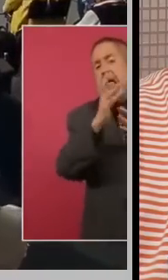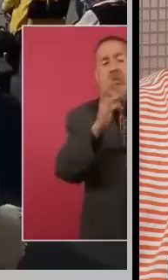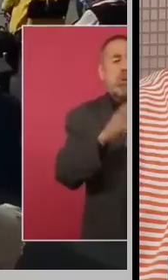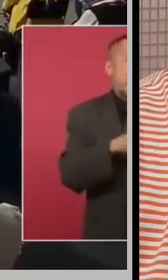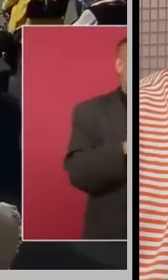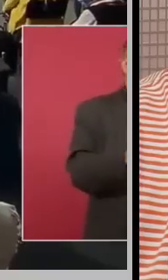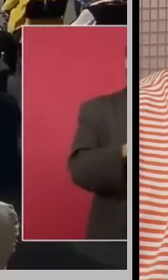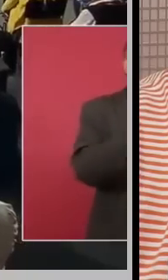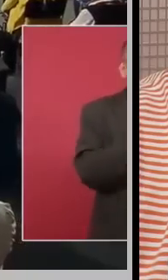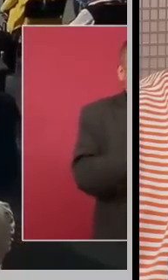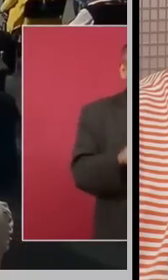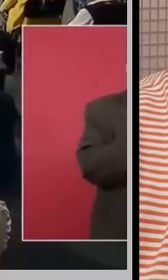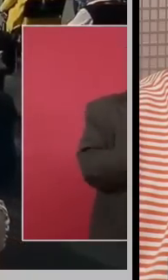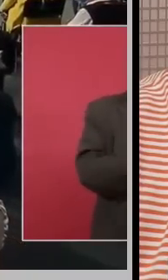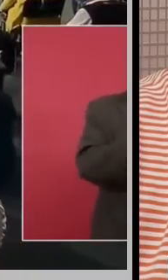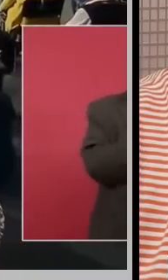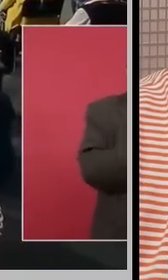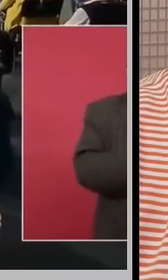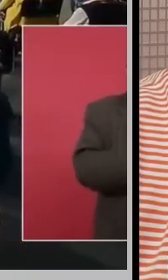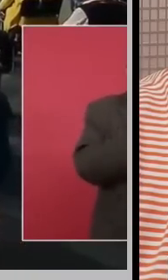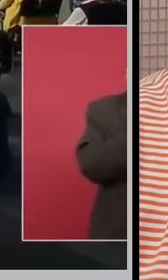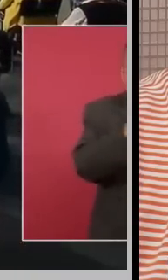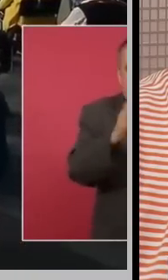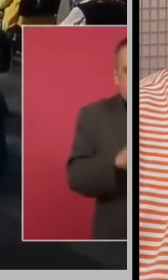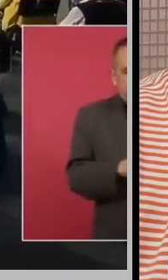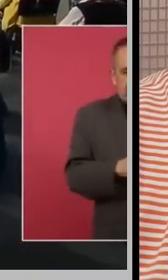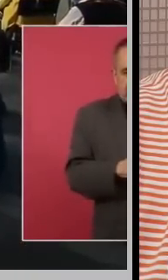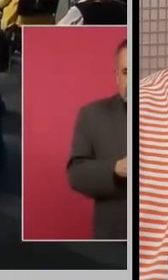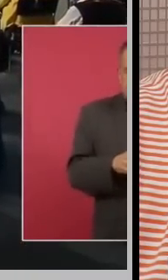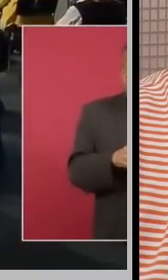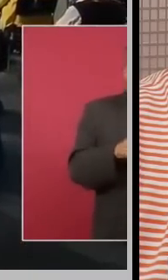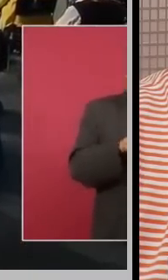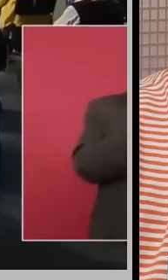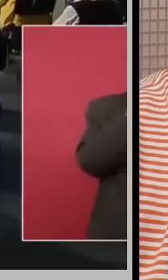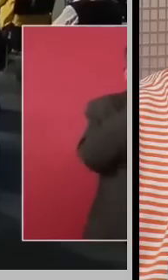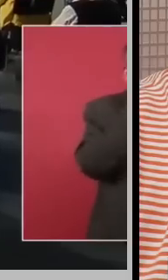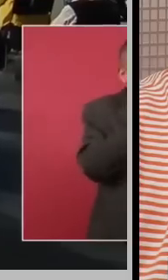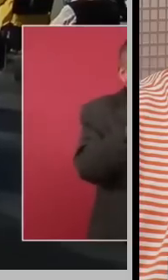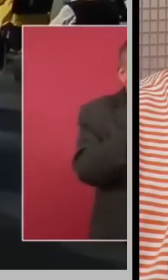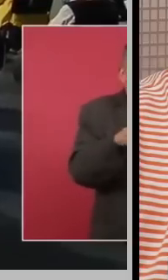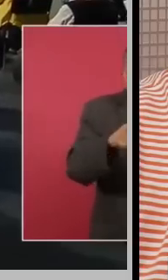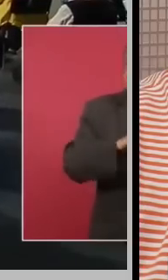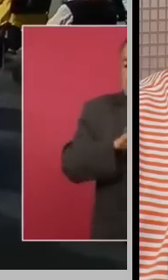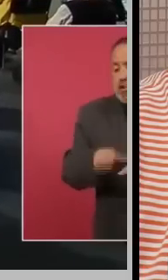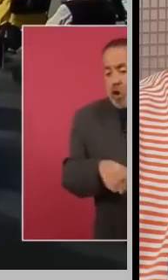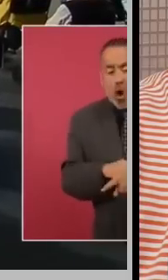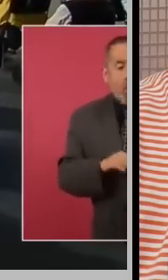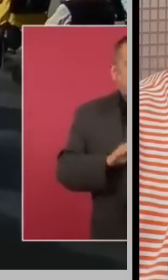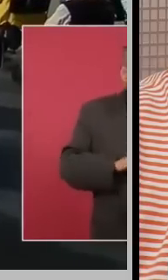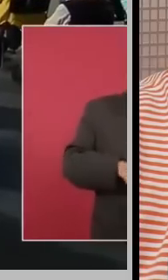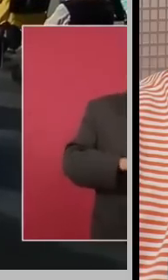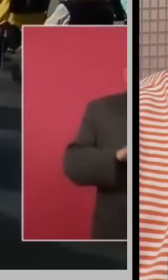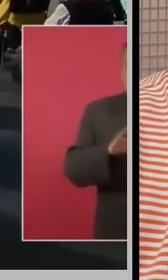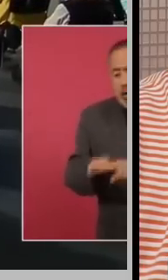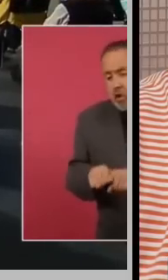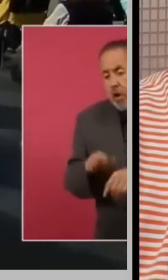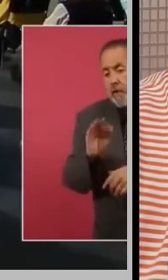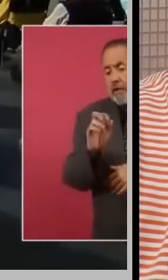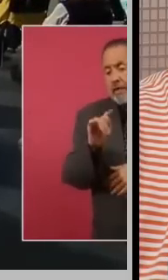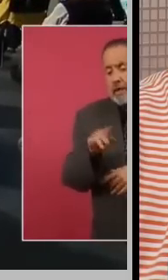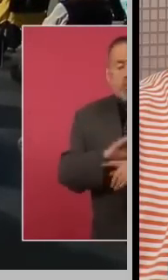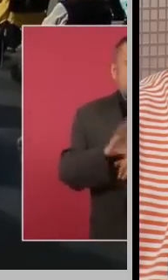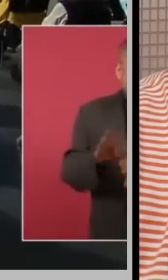hablar de los que pierden la vida Lamentablemente por el